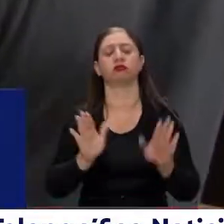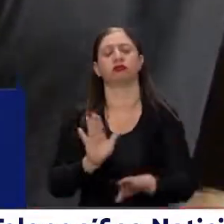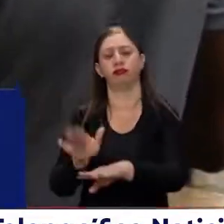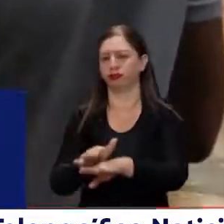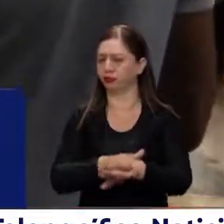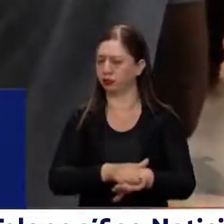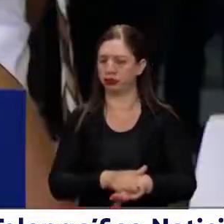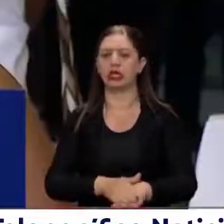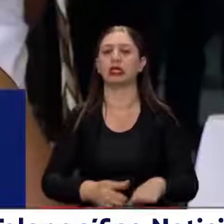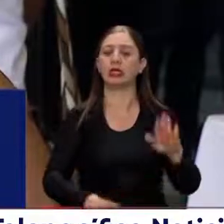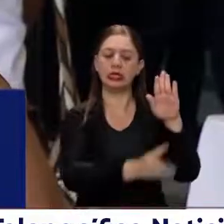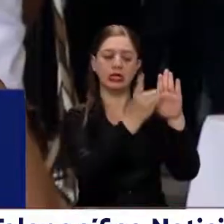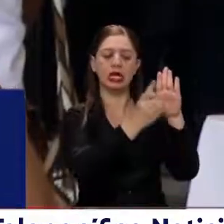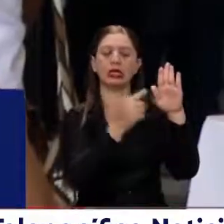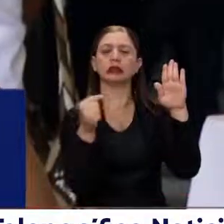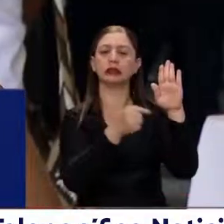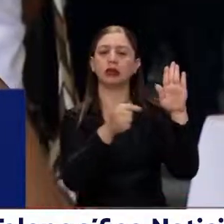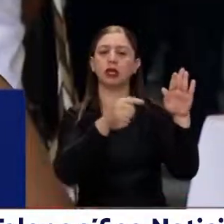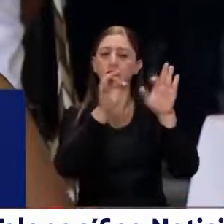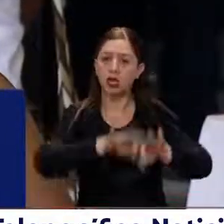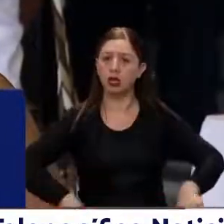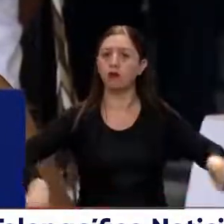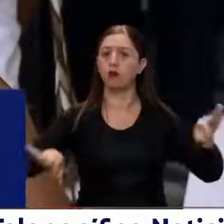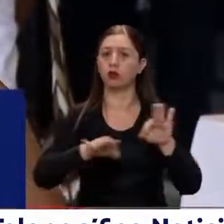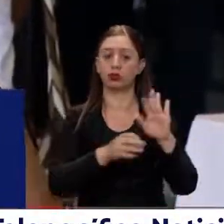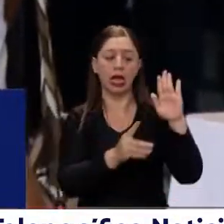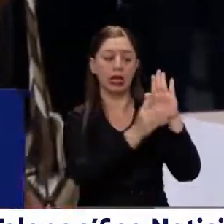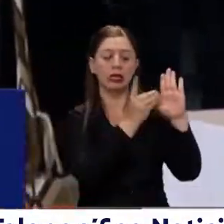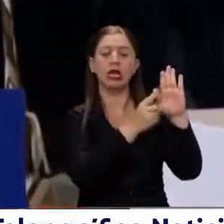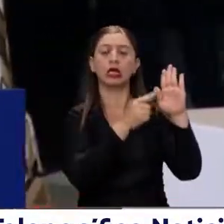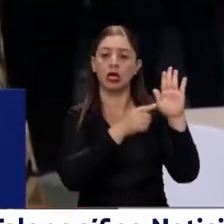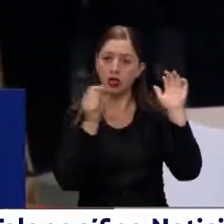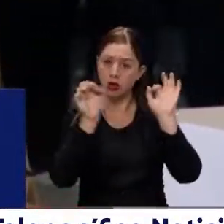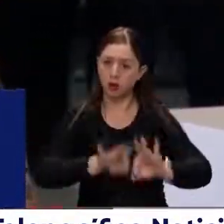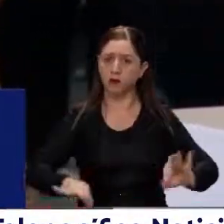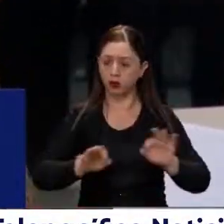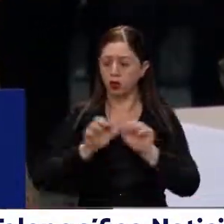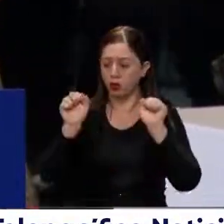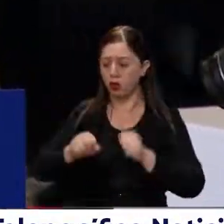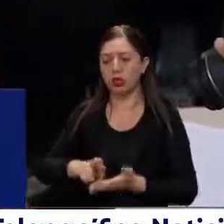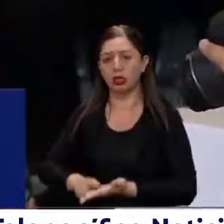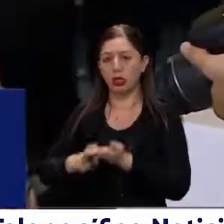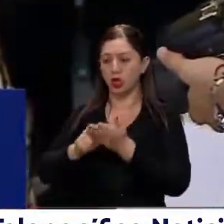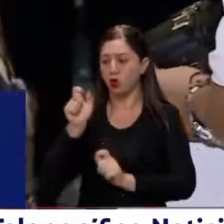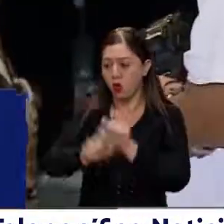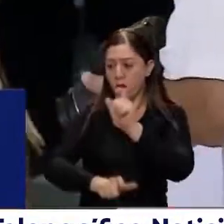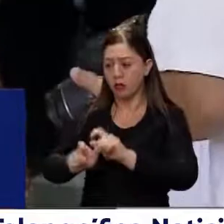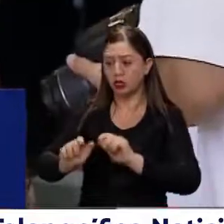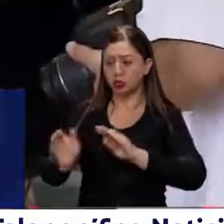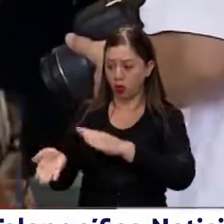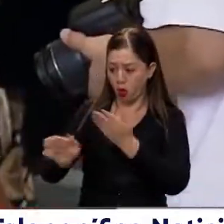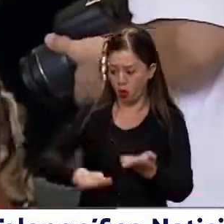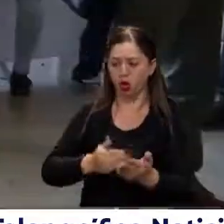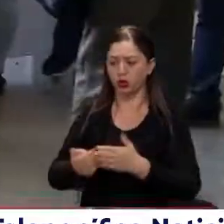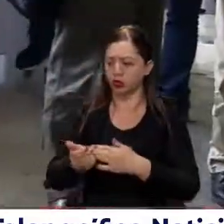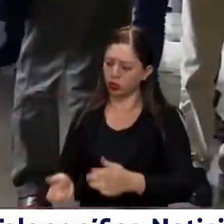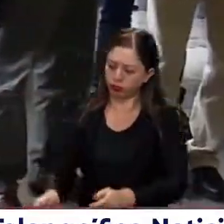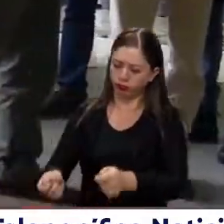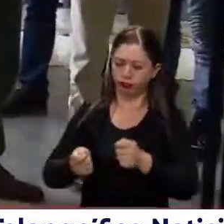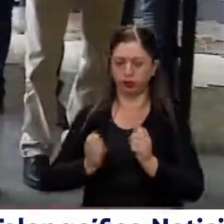este decreto porque es la posibilidad que tenemos de recuperar a nuestros muertos, de hacer nuestros